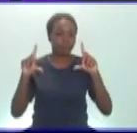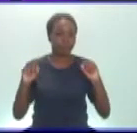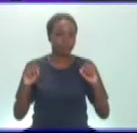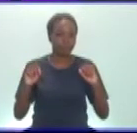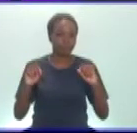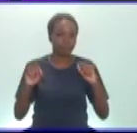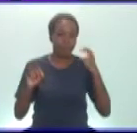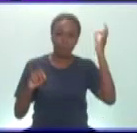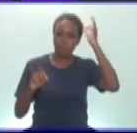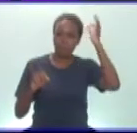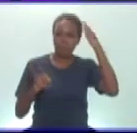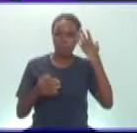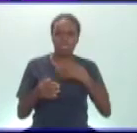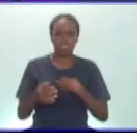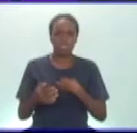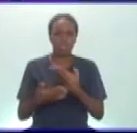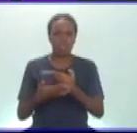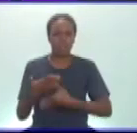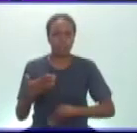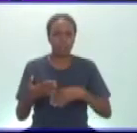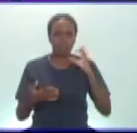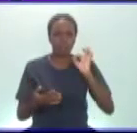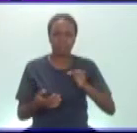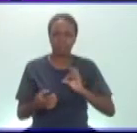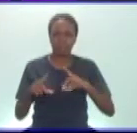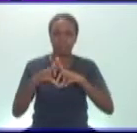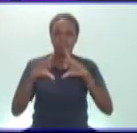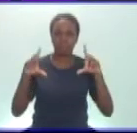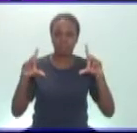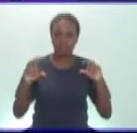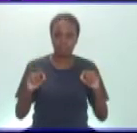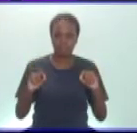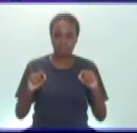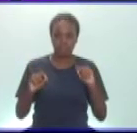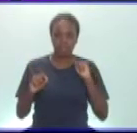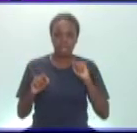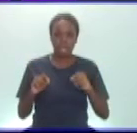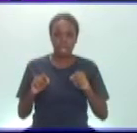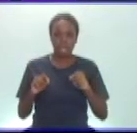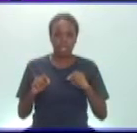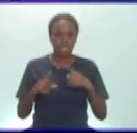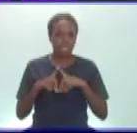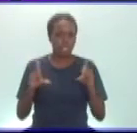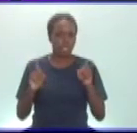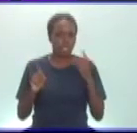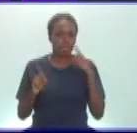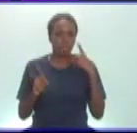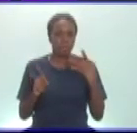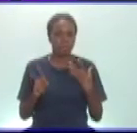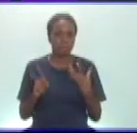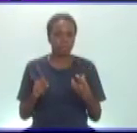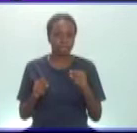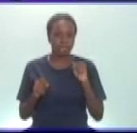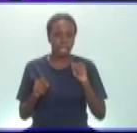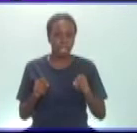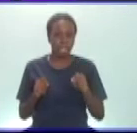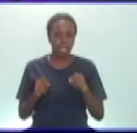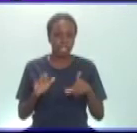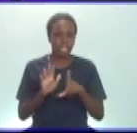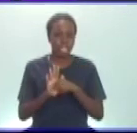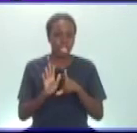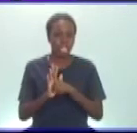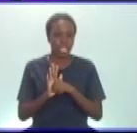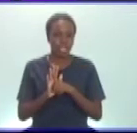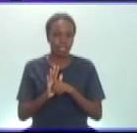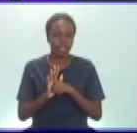español parte de un texto. Y hoy vamos a trabajar con un texto fabuloso de un autor latinoamericano, uno de los más relevantes de la literatura latinoamericana,